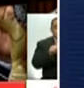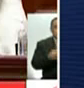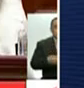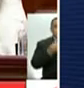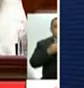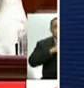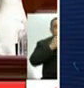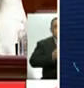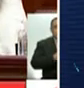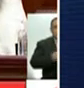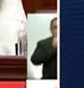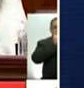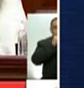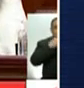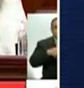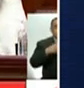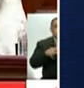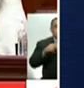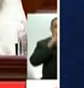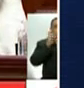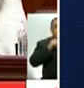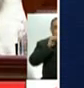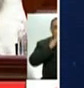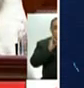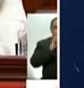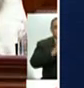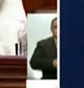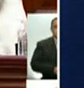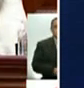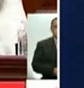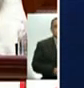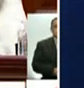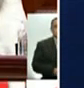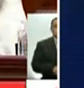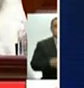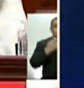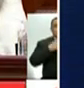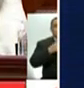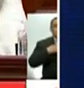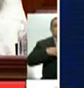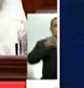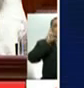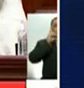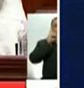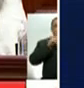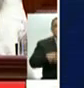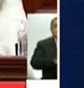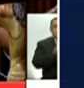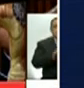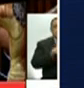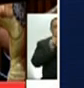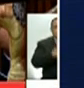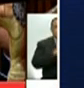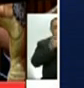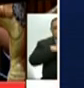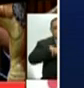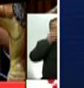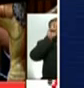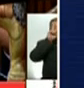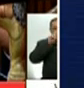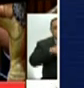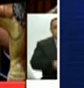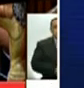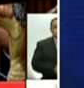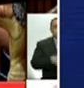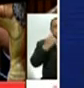aparte de los 13 maestros que habíamos llegado con mucha ilusión para tratar de